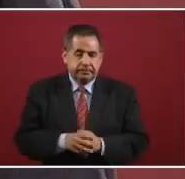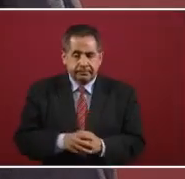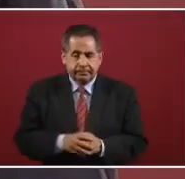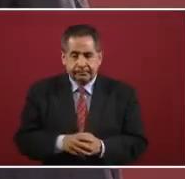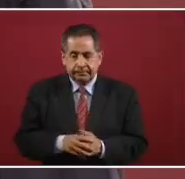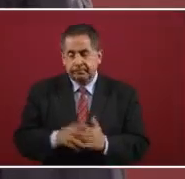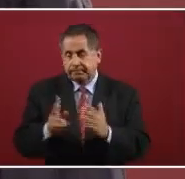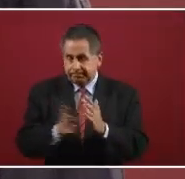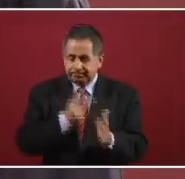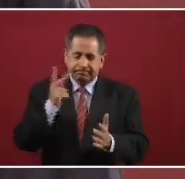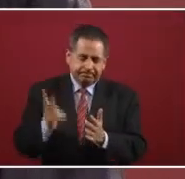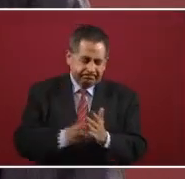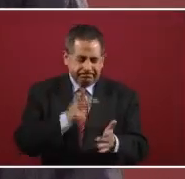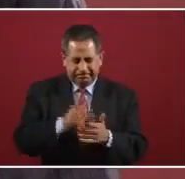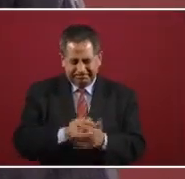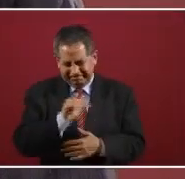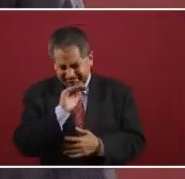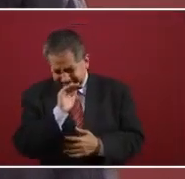Constantemente estoy